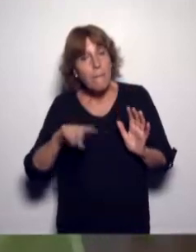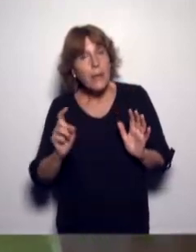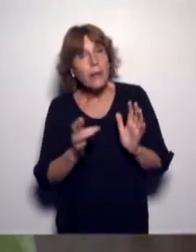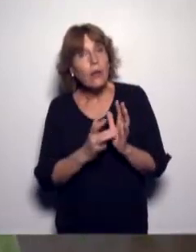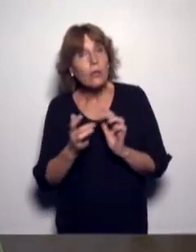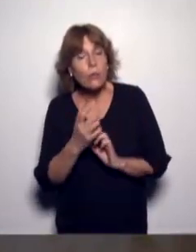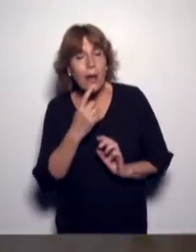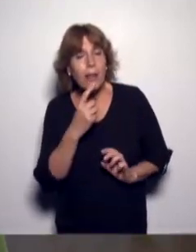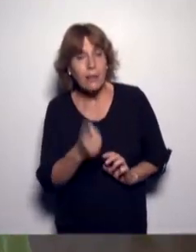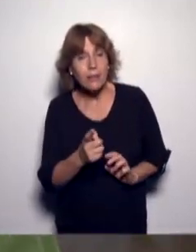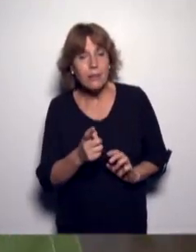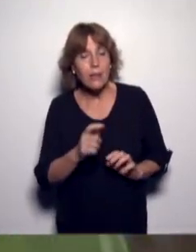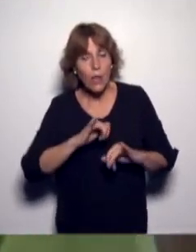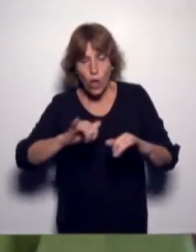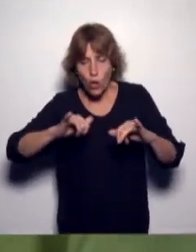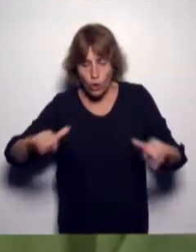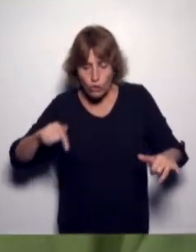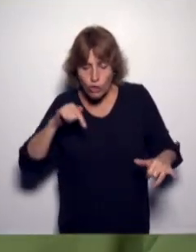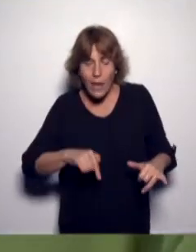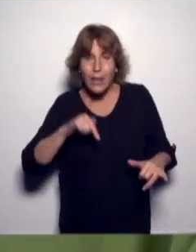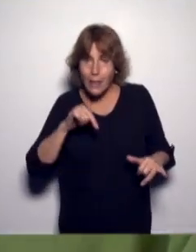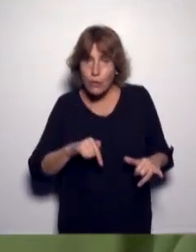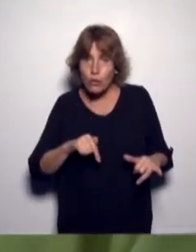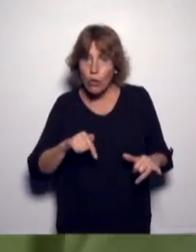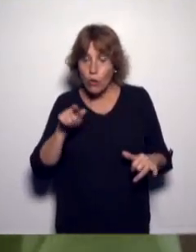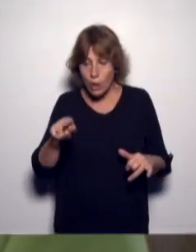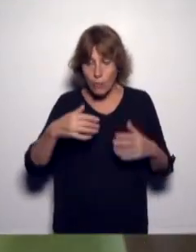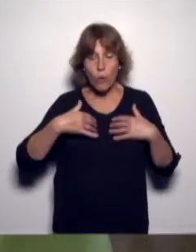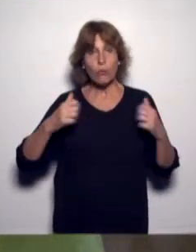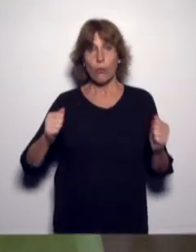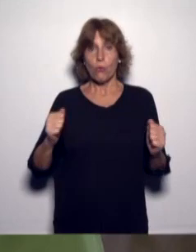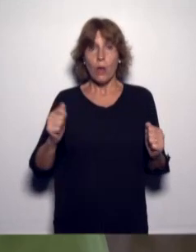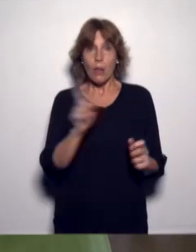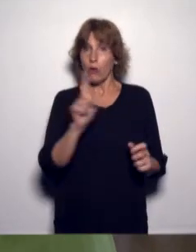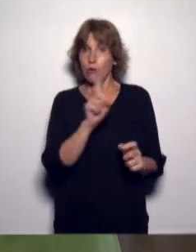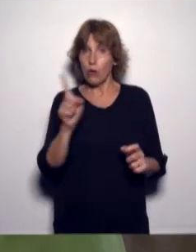nadie. ¿Por qué esto? ¿Por qué no decirle nada a nadie?